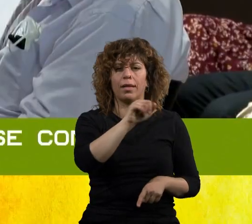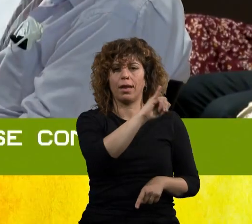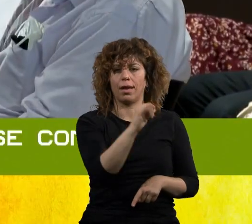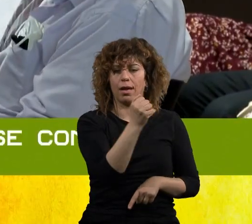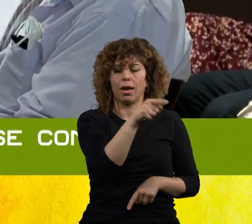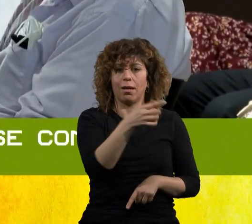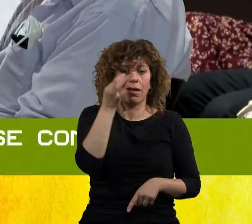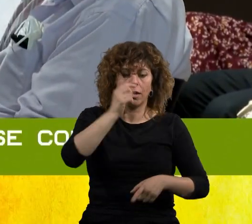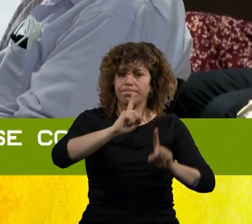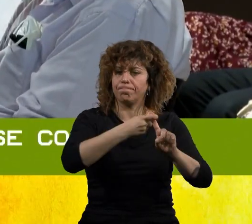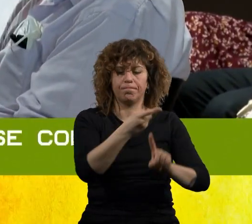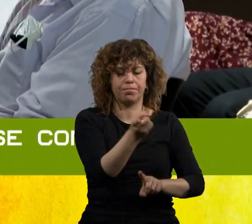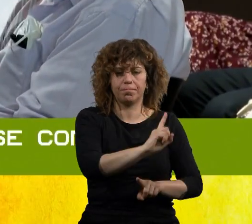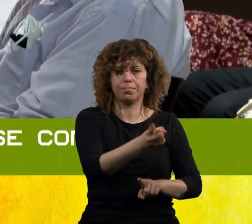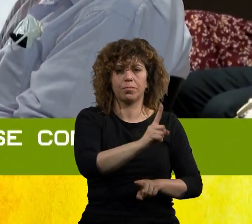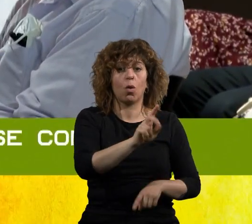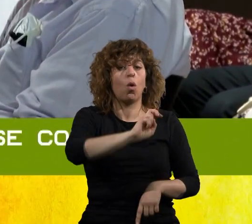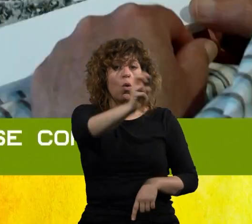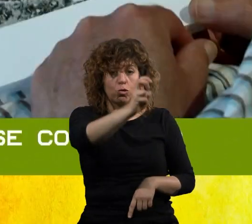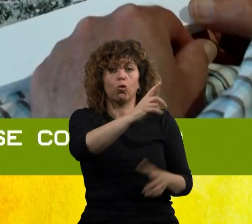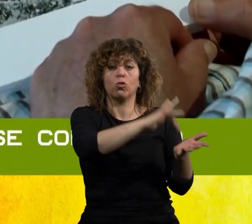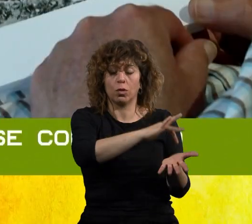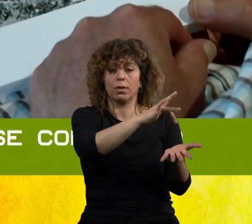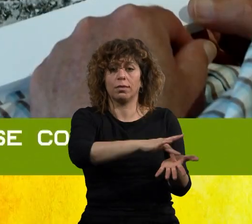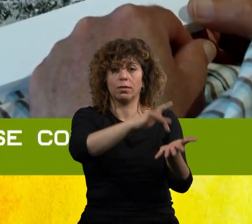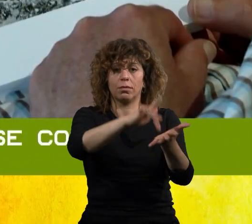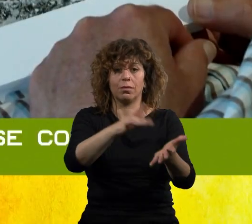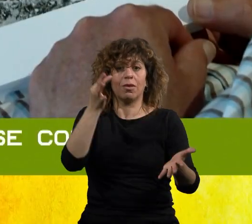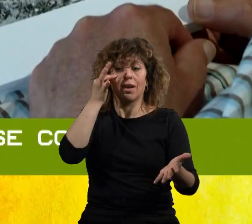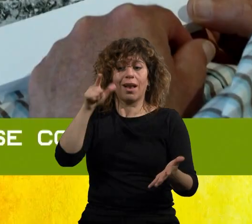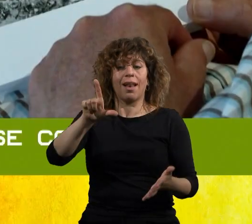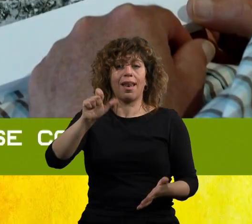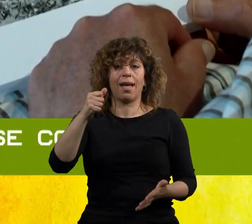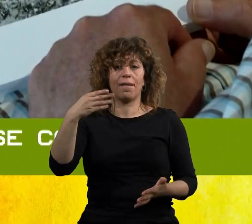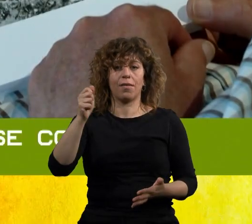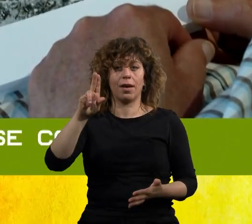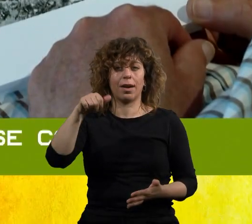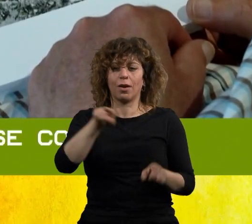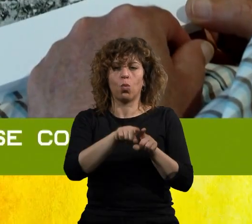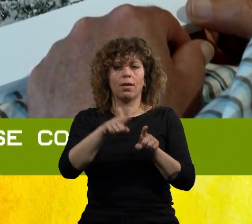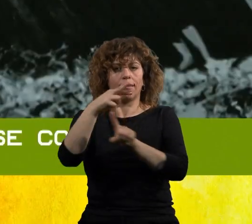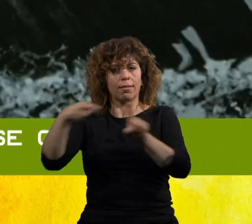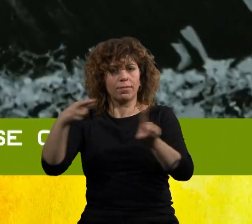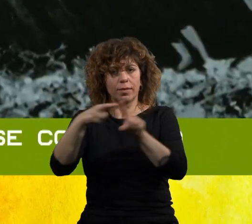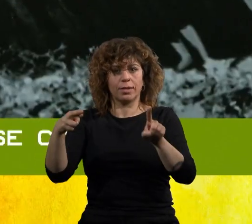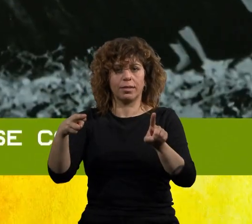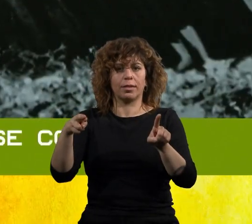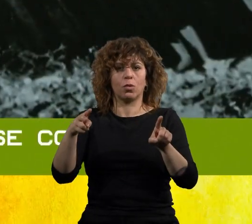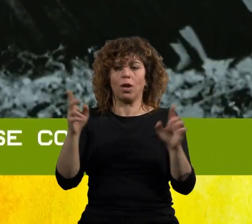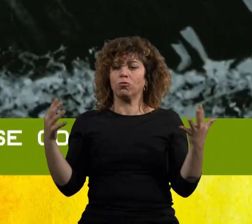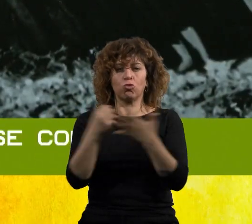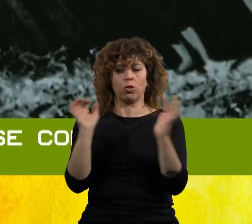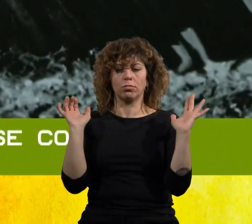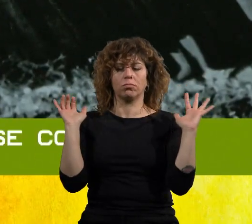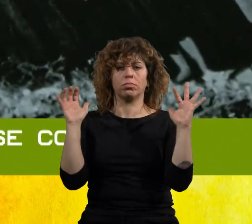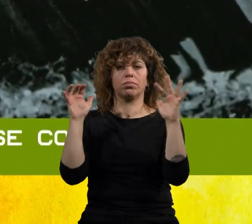no se ha encontrado todavía. Otros, pero sí que es verdad que como la barranca es como el centro un poco de unión de todos los represaliados, ¿no? De todas las familias, aunque